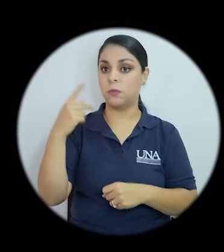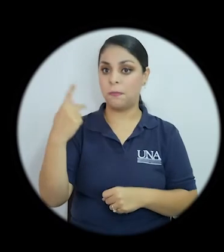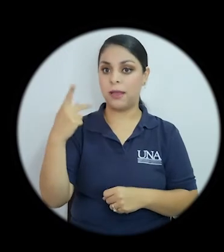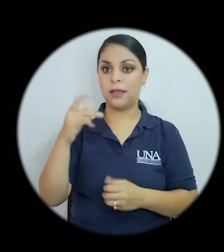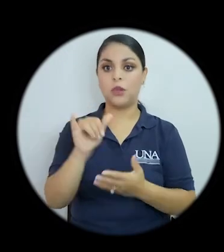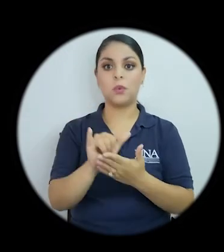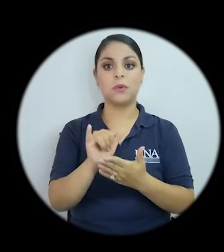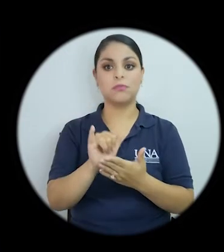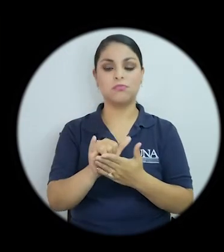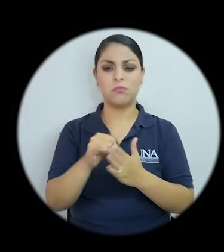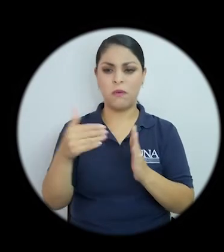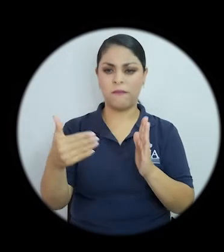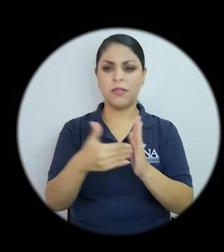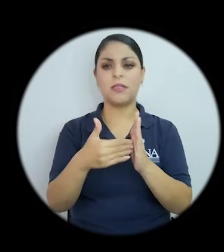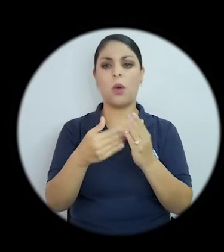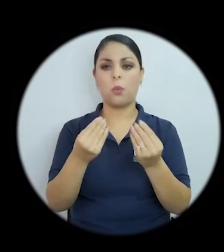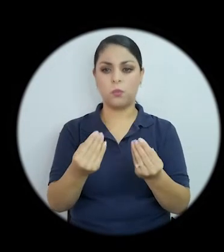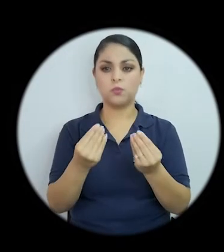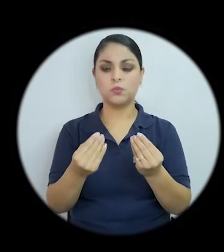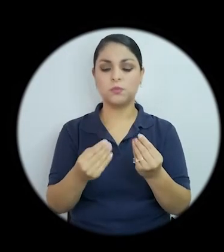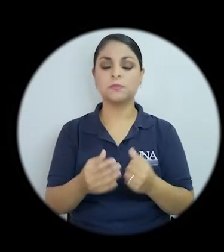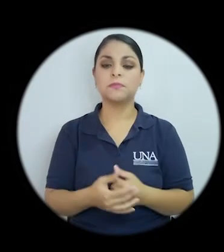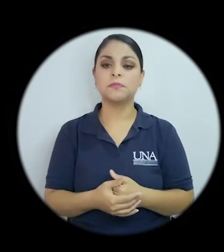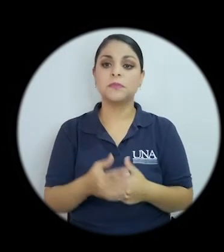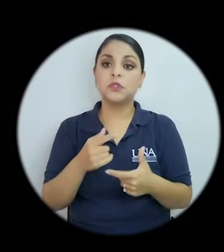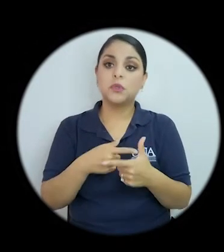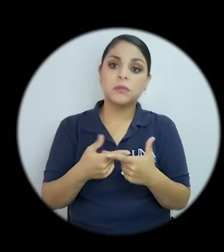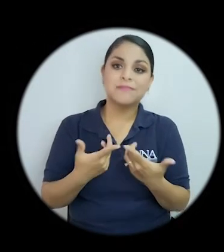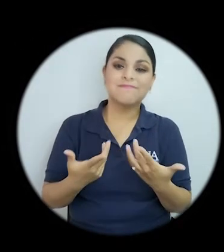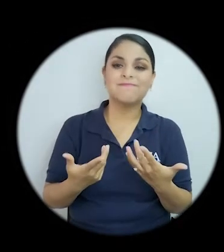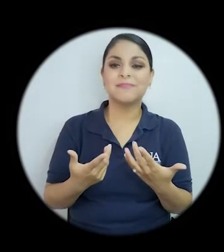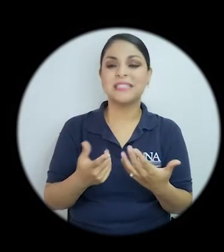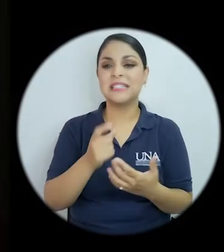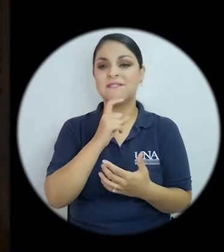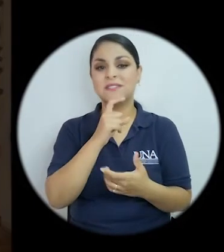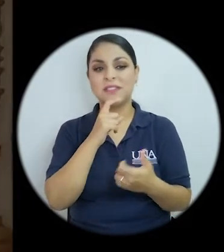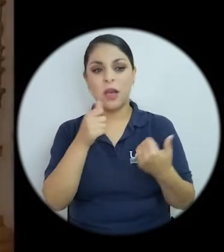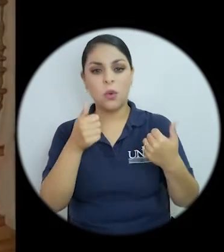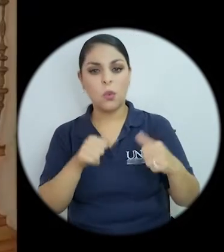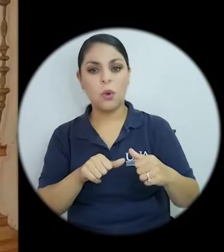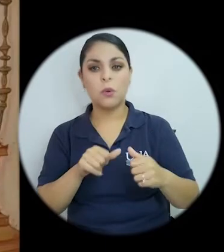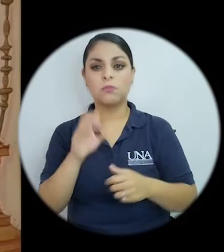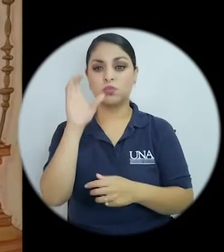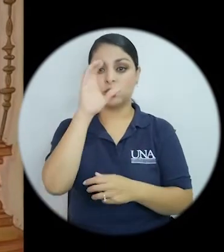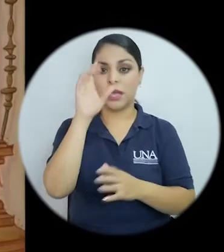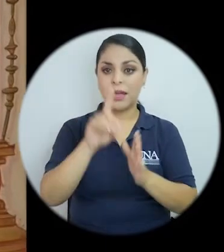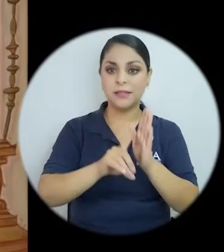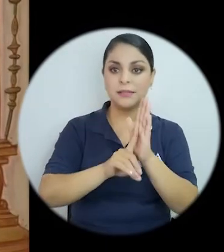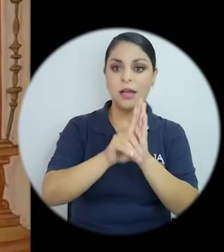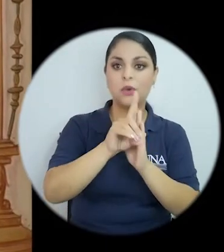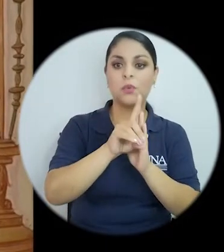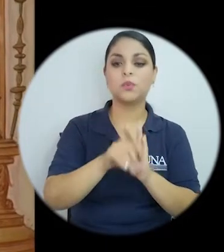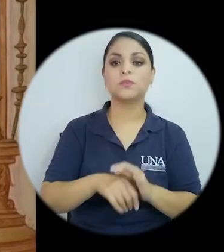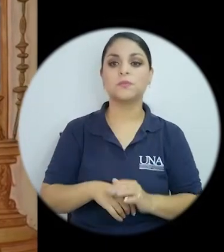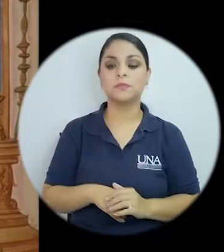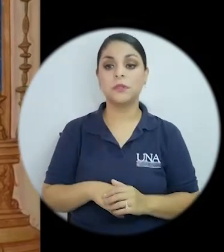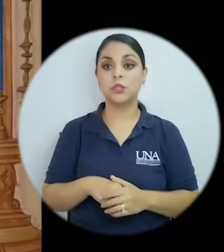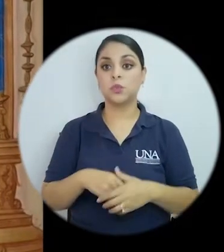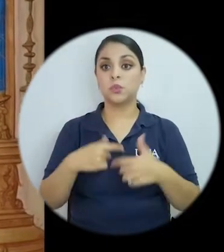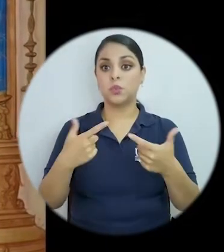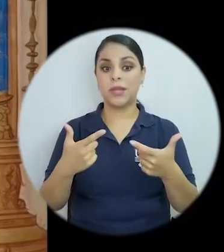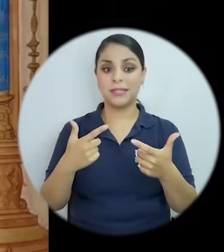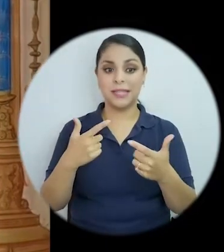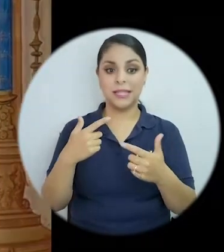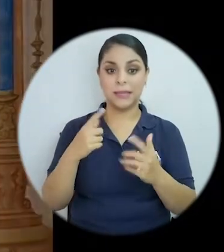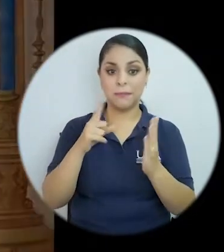en peligro eso, lo hemos afectado mucho. Entonces, la posibilidad de ponernos de acuerdo, la búsqueda del desarrollo, la suerte de que después de